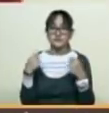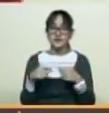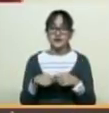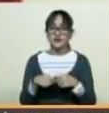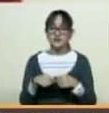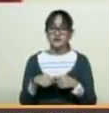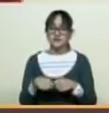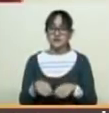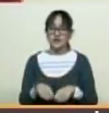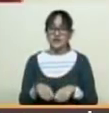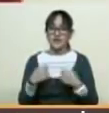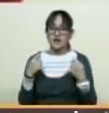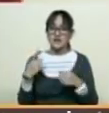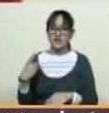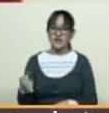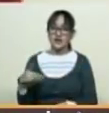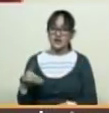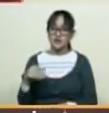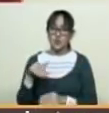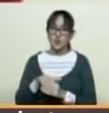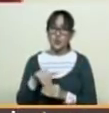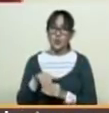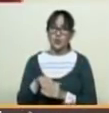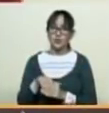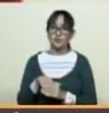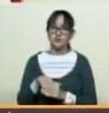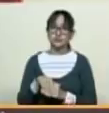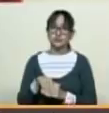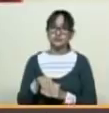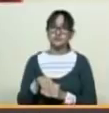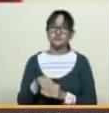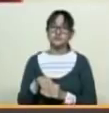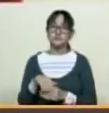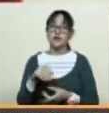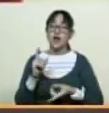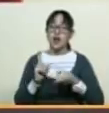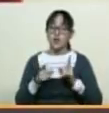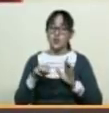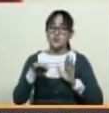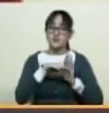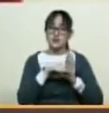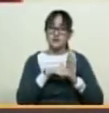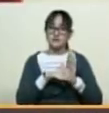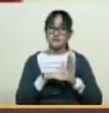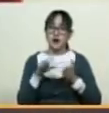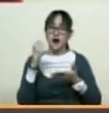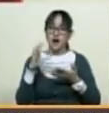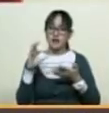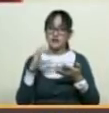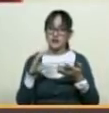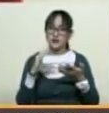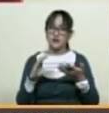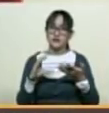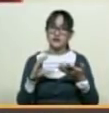el ejercicio del derecho al voto. Estas son algunas de las características